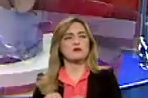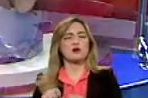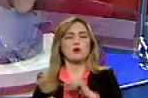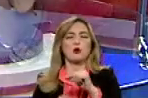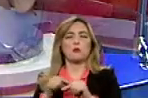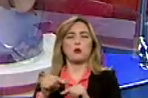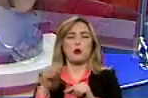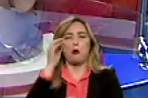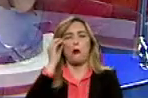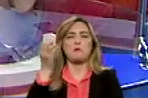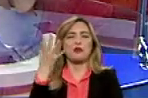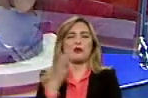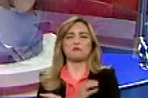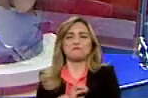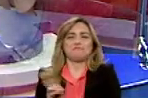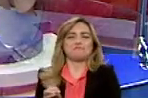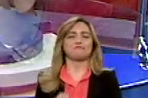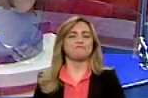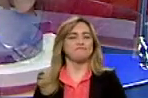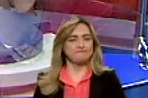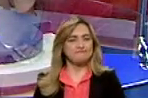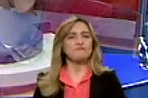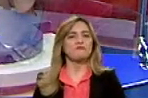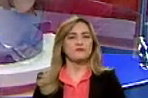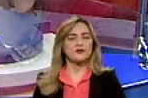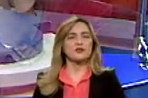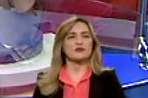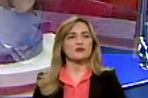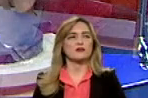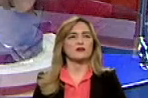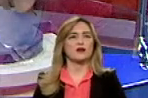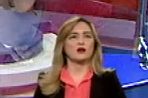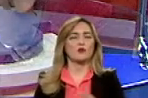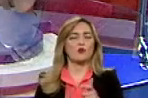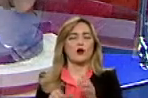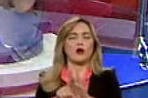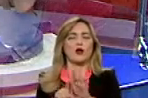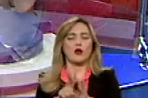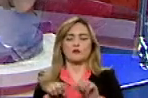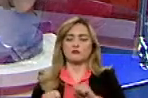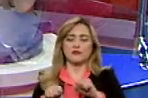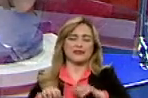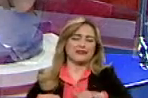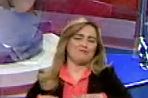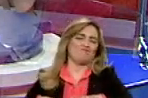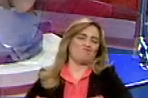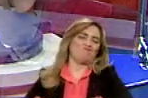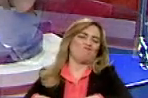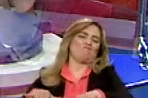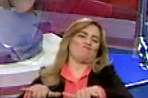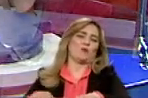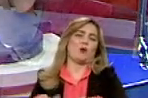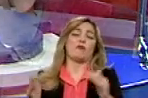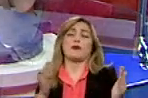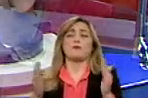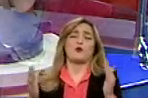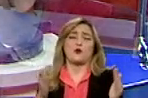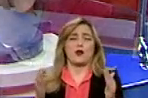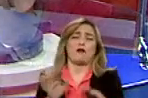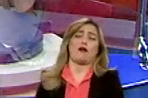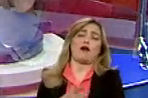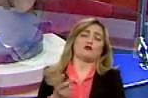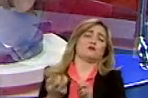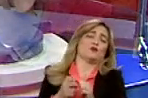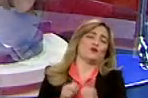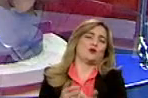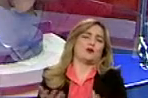en el tiempo. ¿Por qué? Porque las políticas deben ser sostenibles en el tiempo. Y no solamente enfocadas hacia un